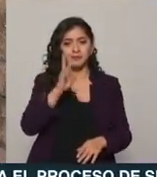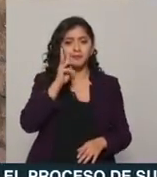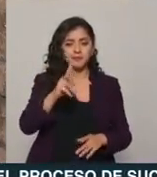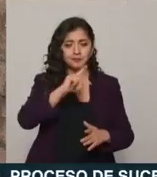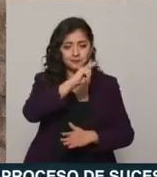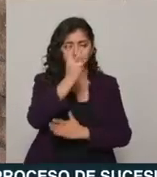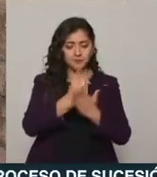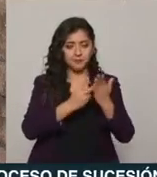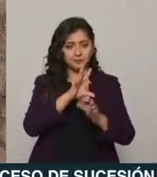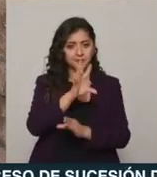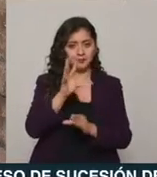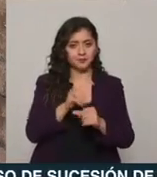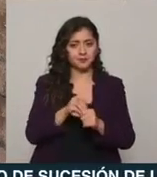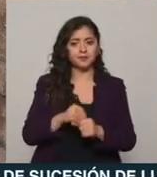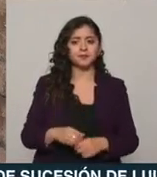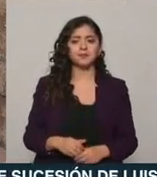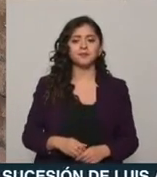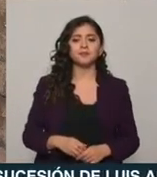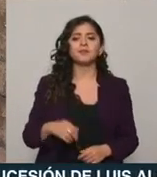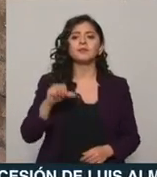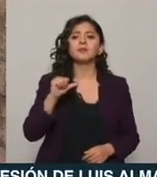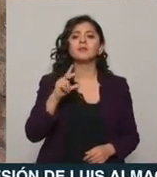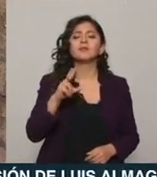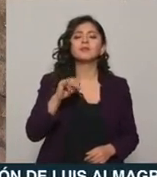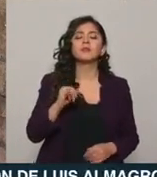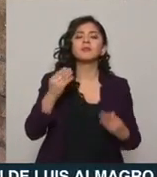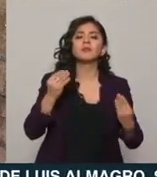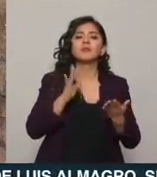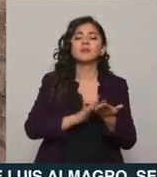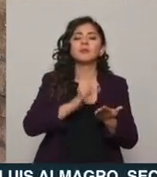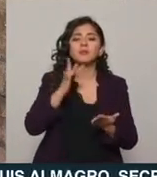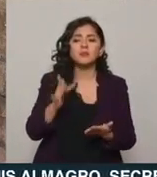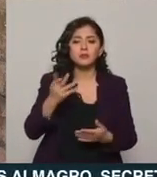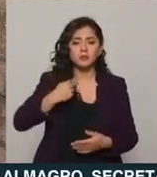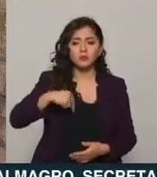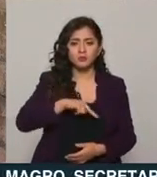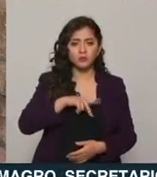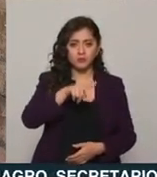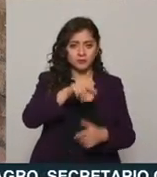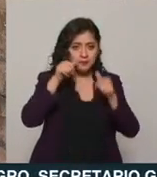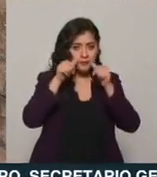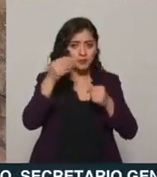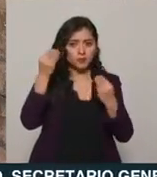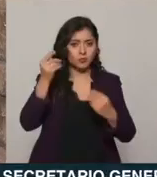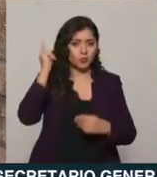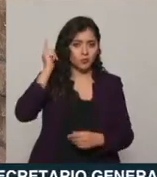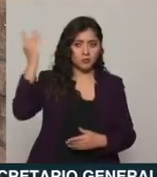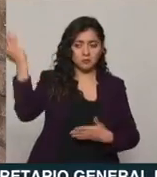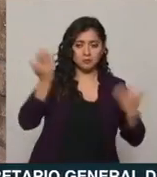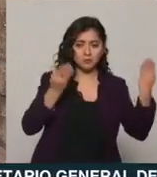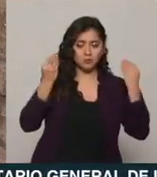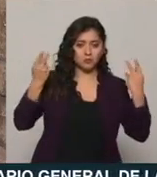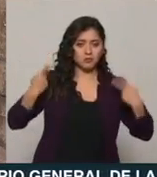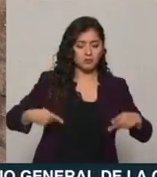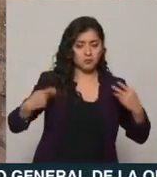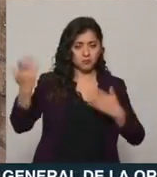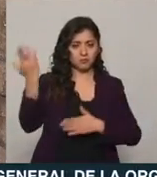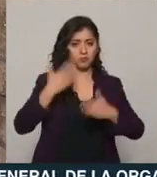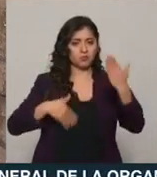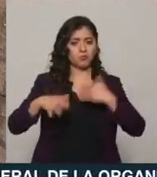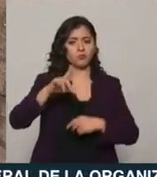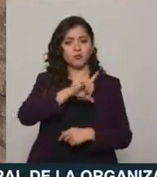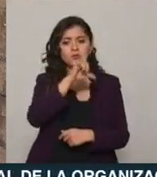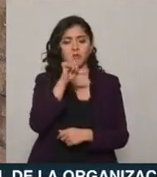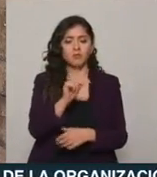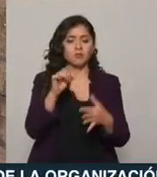completo. Bueno, pues Ari, queremos agradecerte la invitación, estaremos muy pendientes que reciban a muchos visitantes, muchísimo éxito y pues los esperamos para